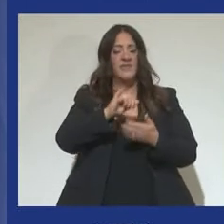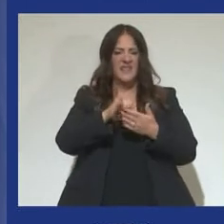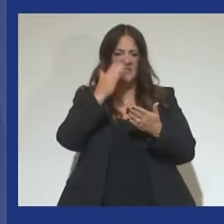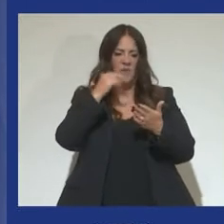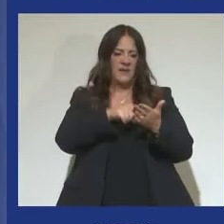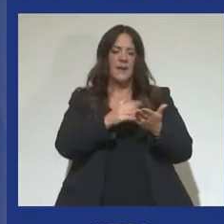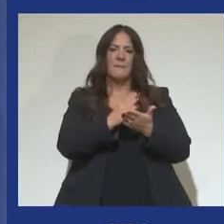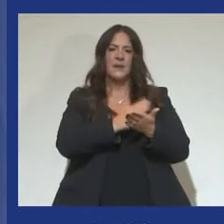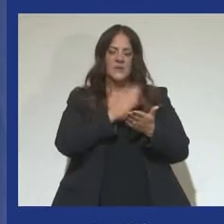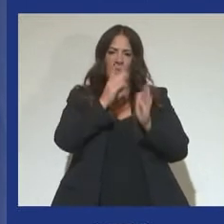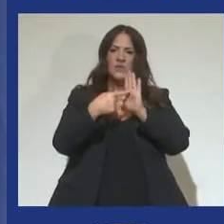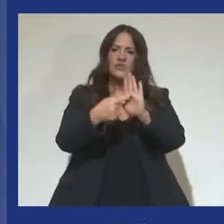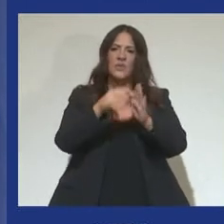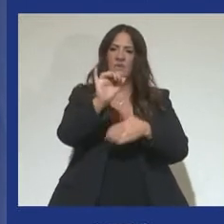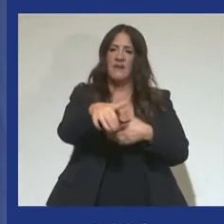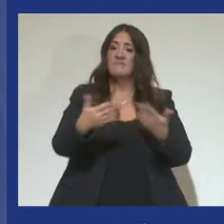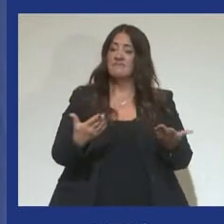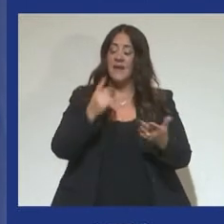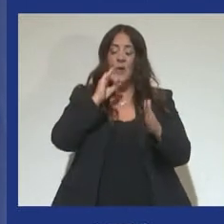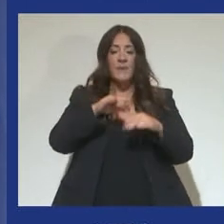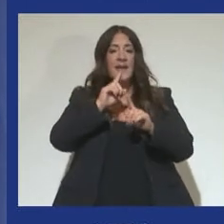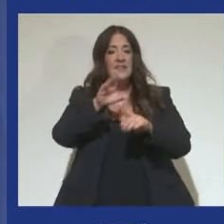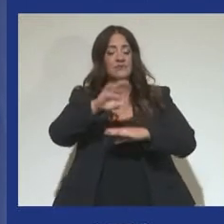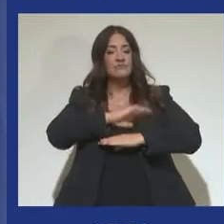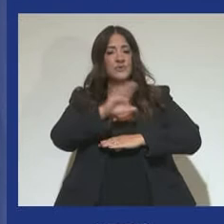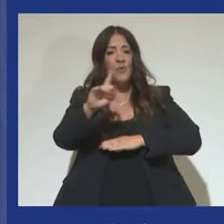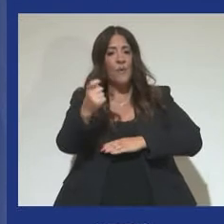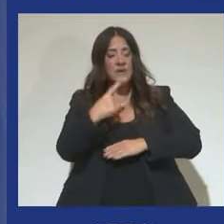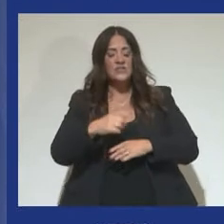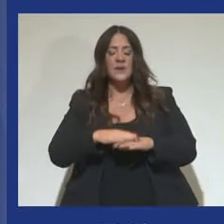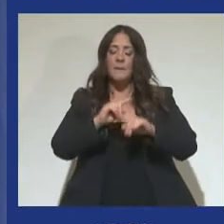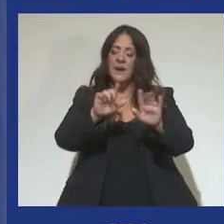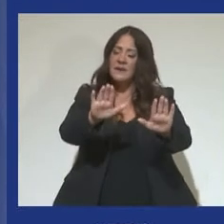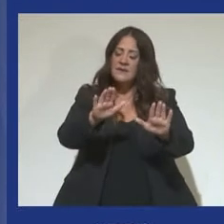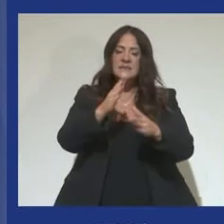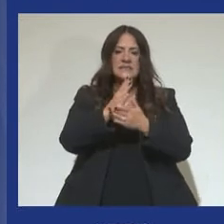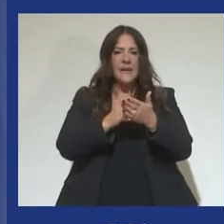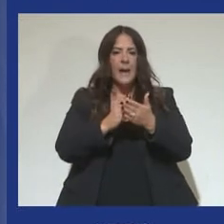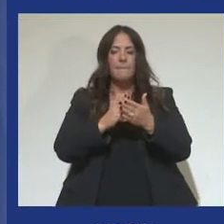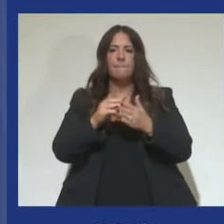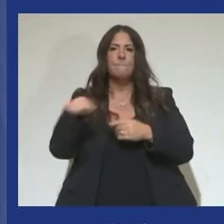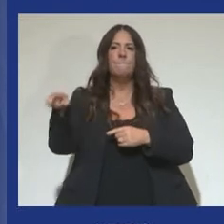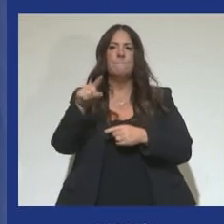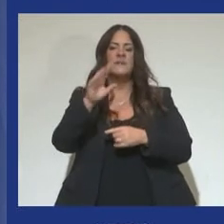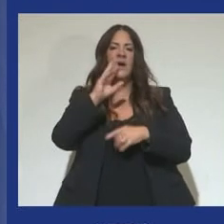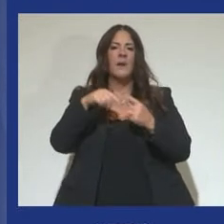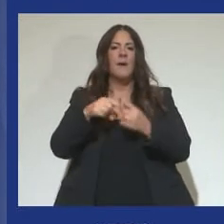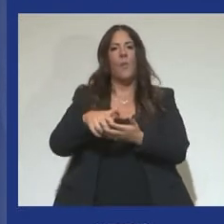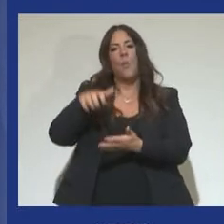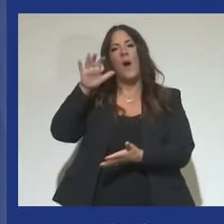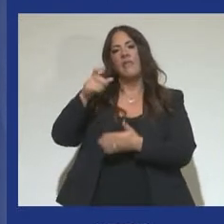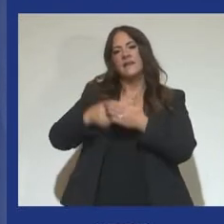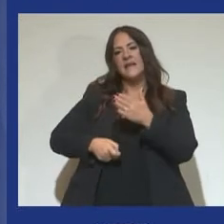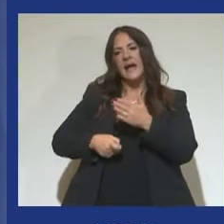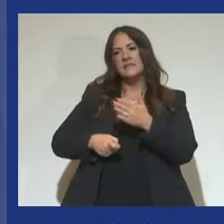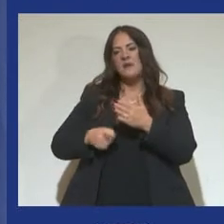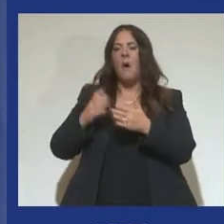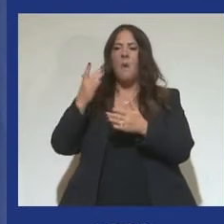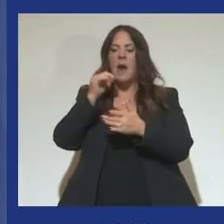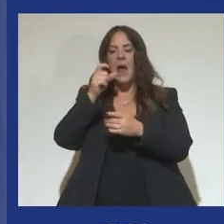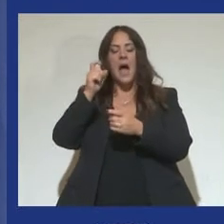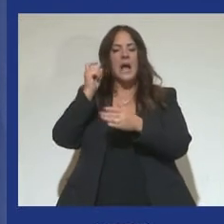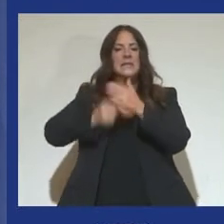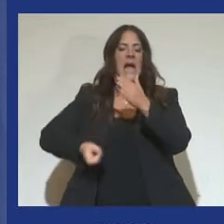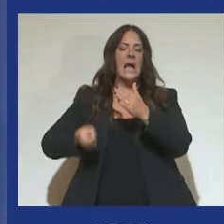ese es el presupuesto espero que sea la respuesta a su pregunta pero aseguro le aseguro que hay algunos que hablan de impuestos a la